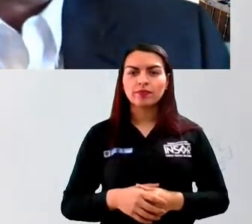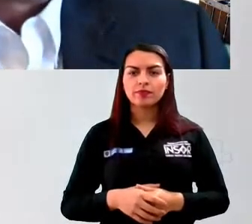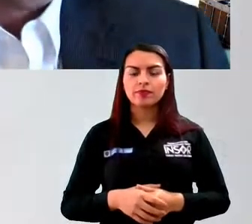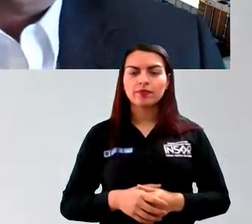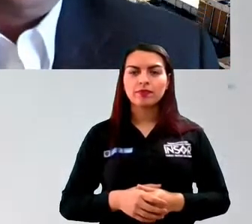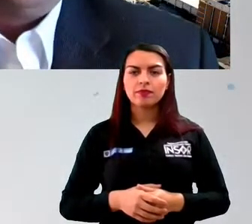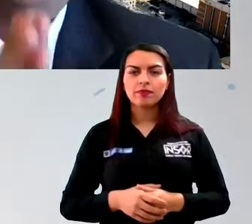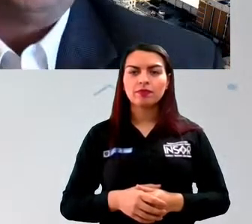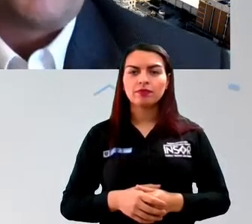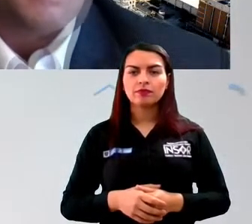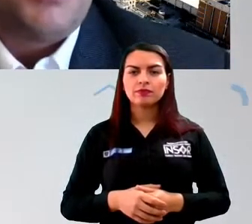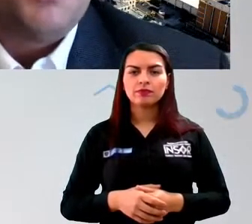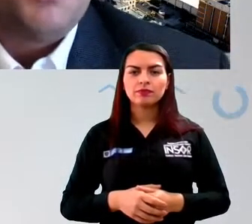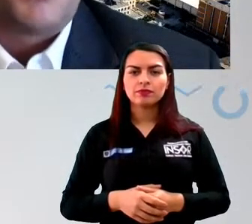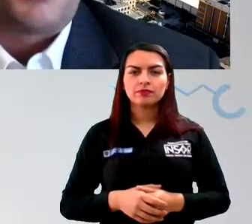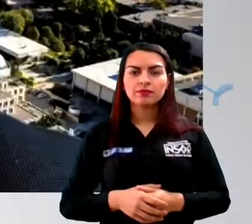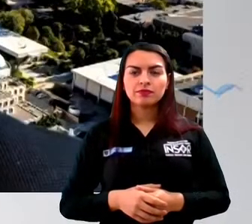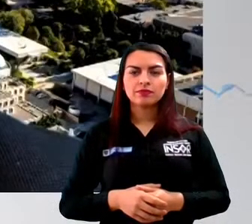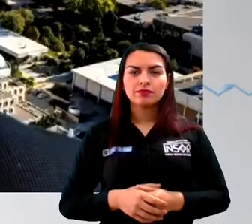So,